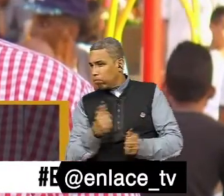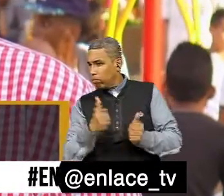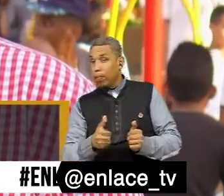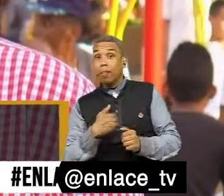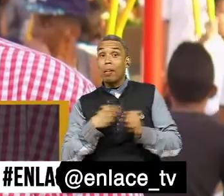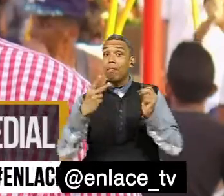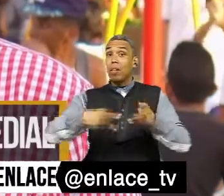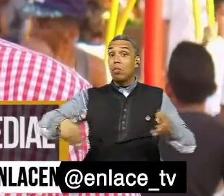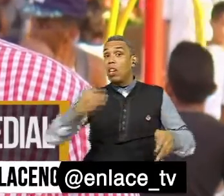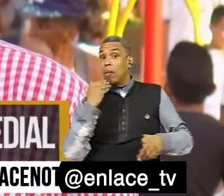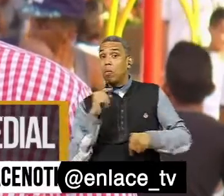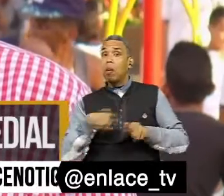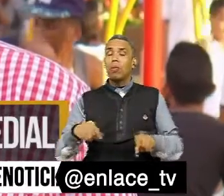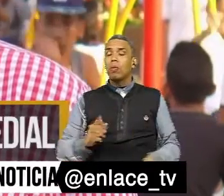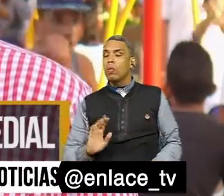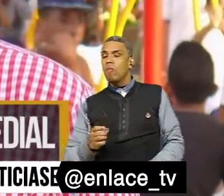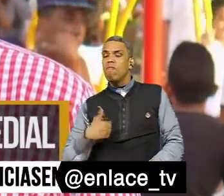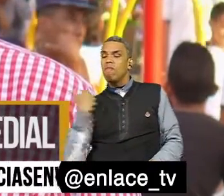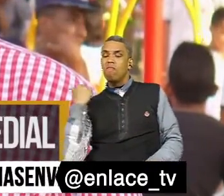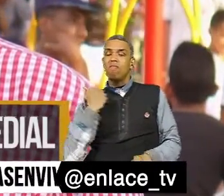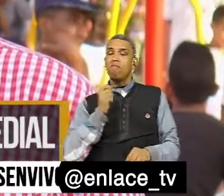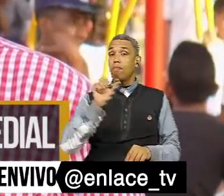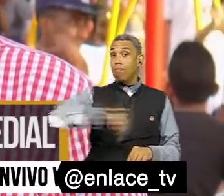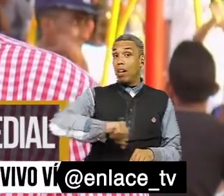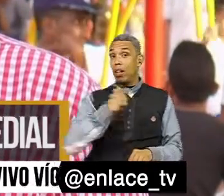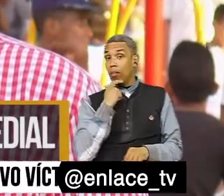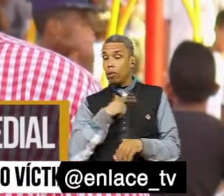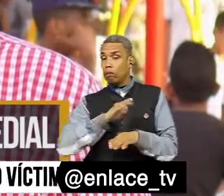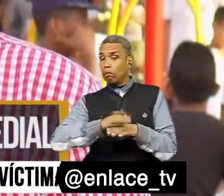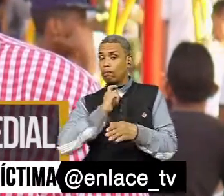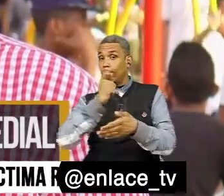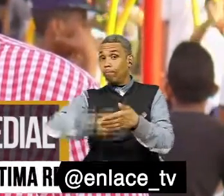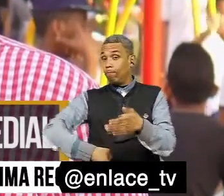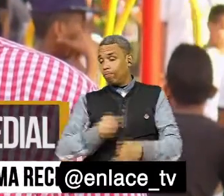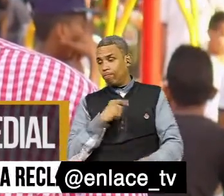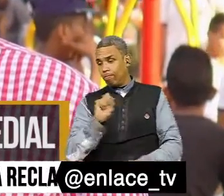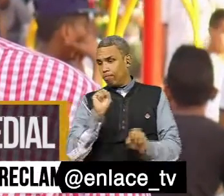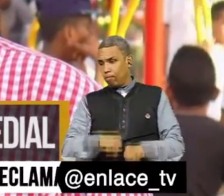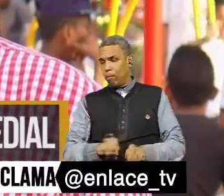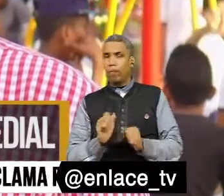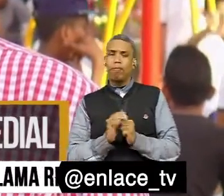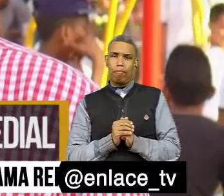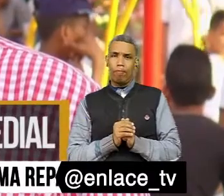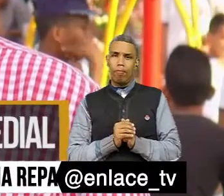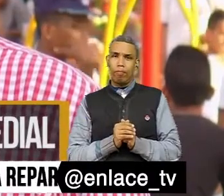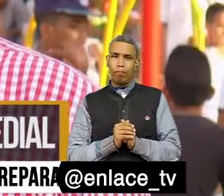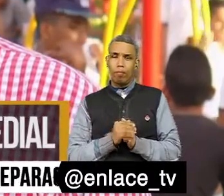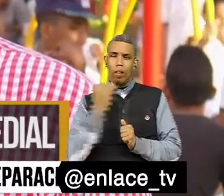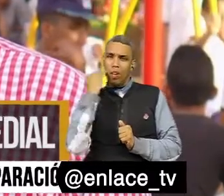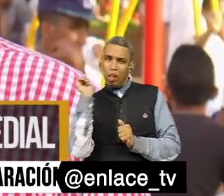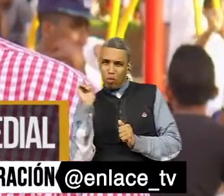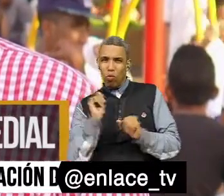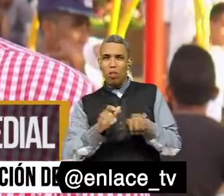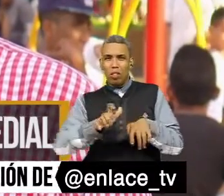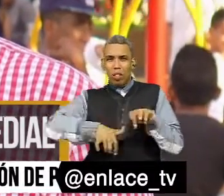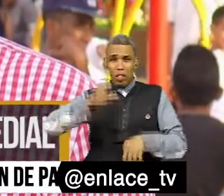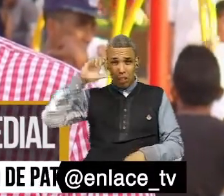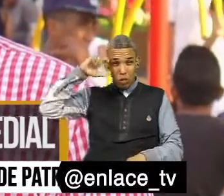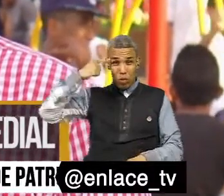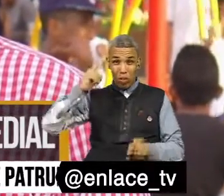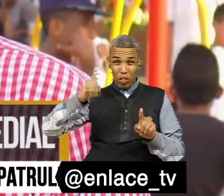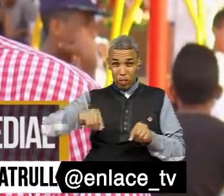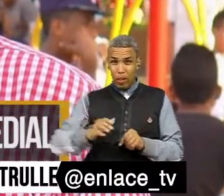y el que no, pues hacer las respectivas correcciones. También estuvimos con la Secretaría de Gobierno, ellos también están iniciando la